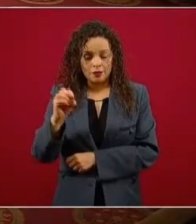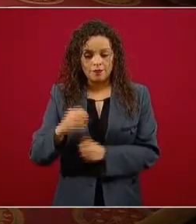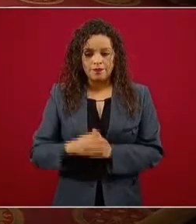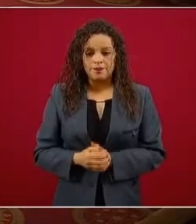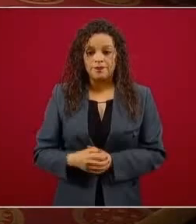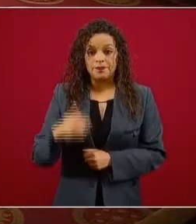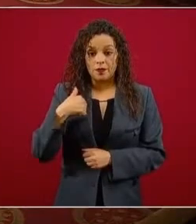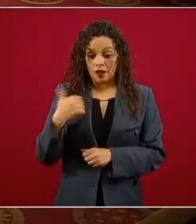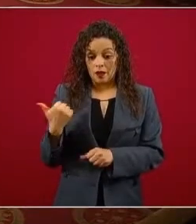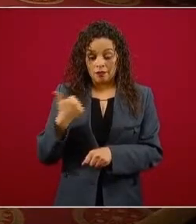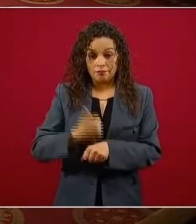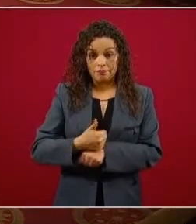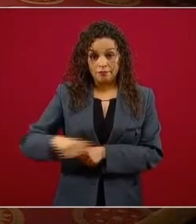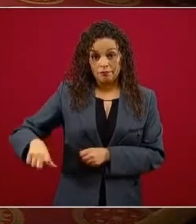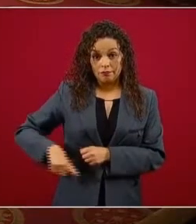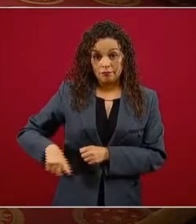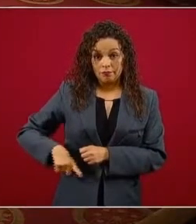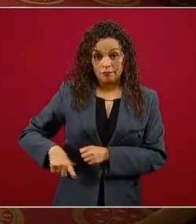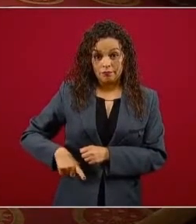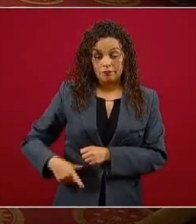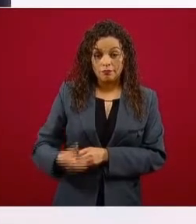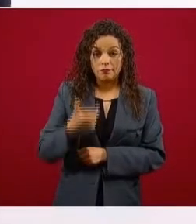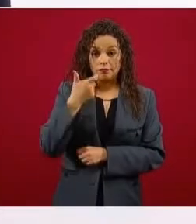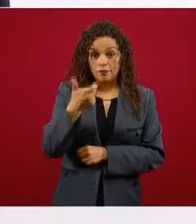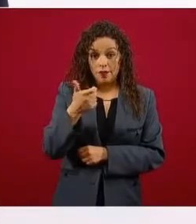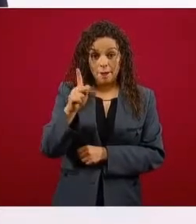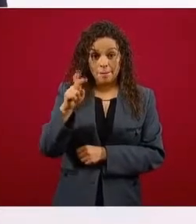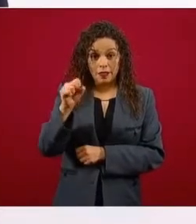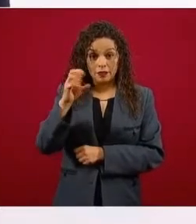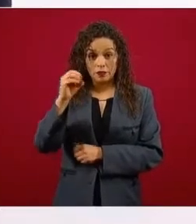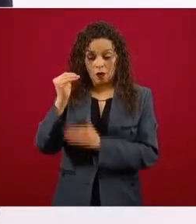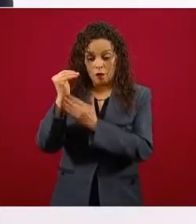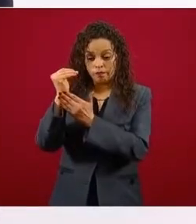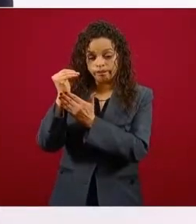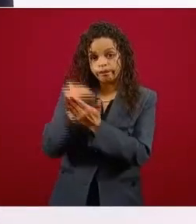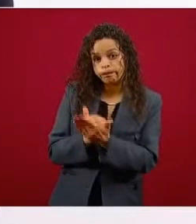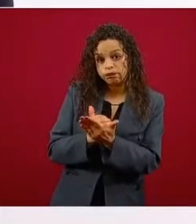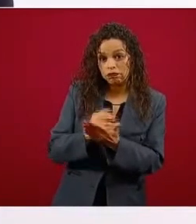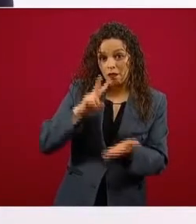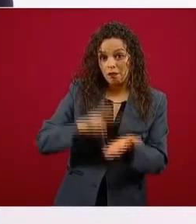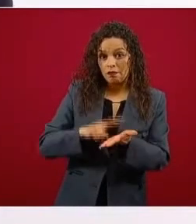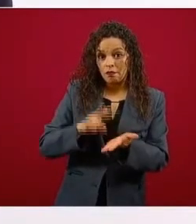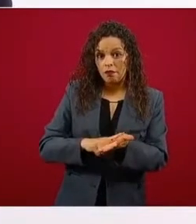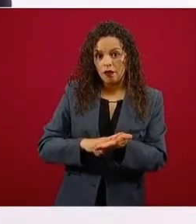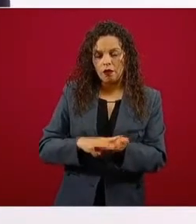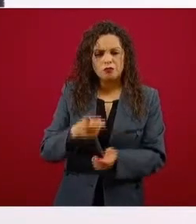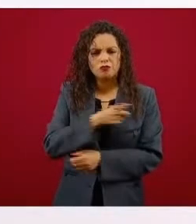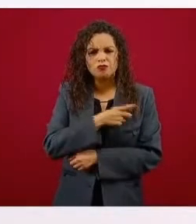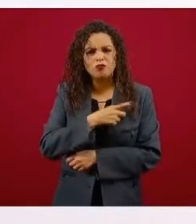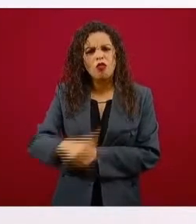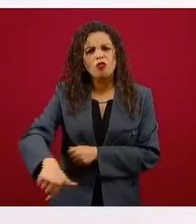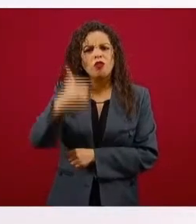se ha depreciado solo 12%.